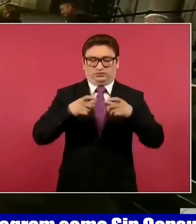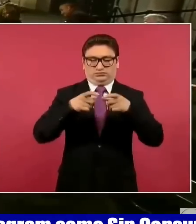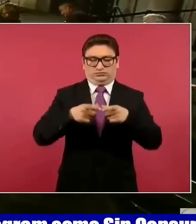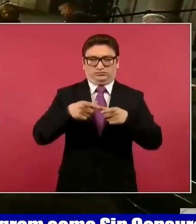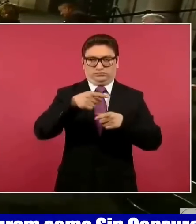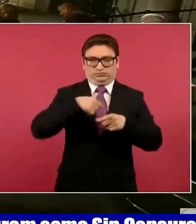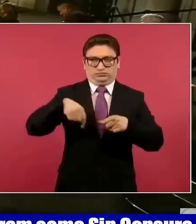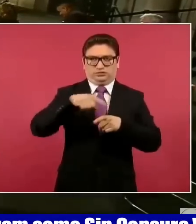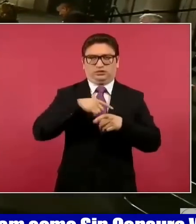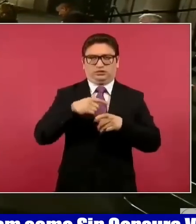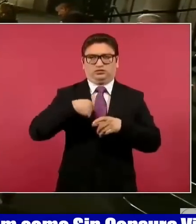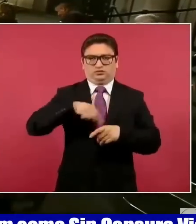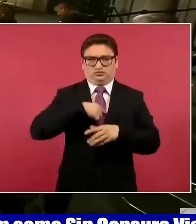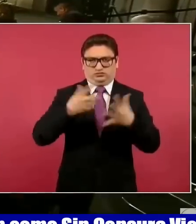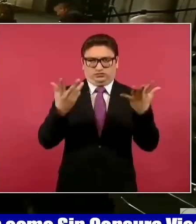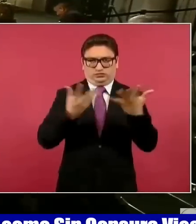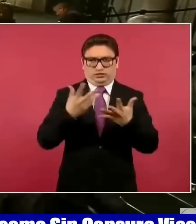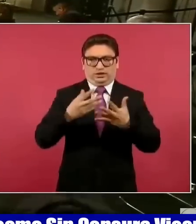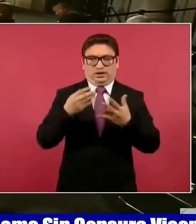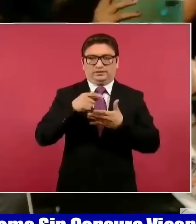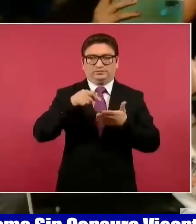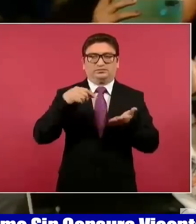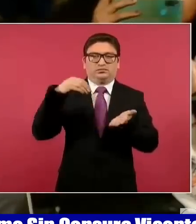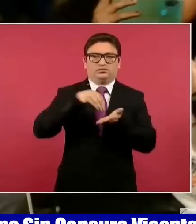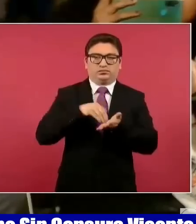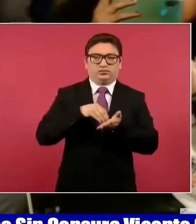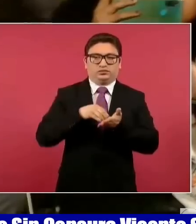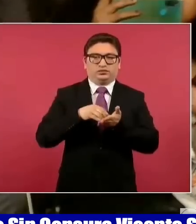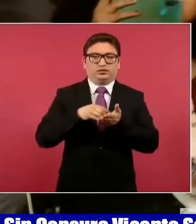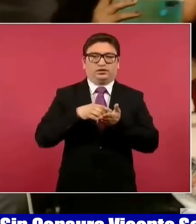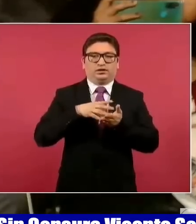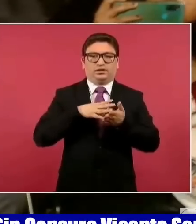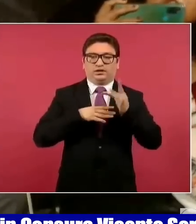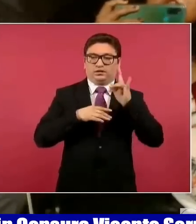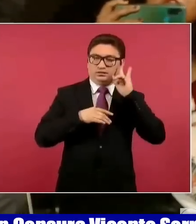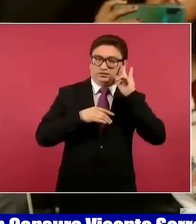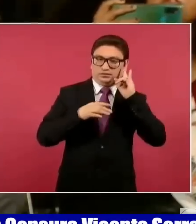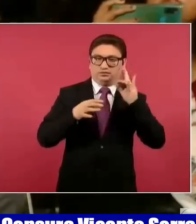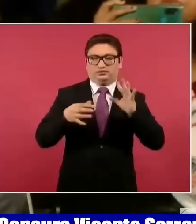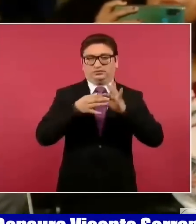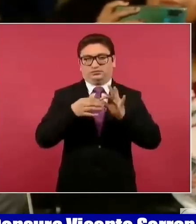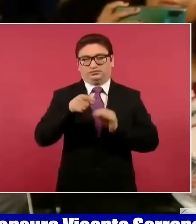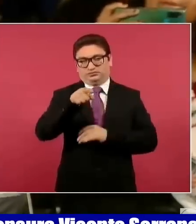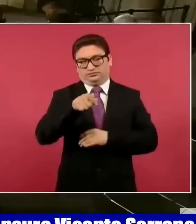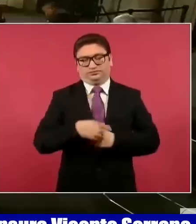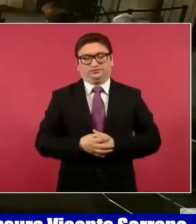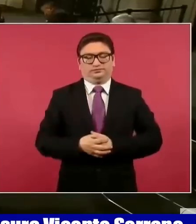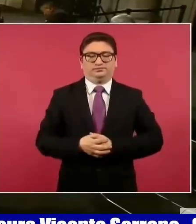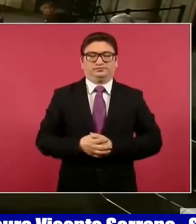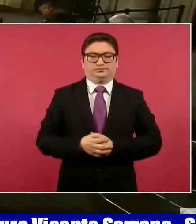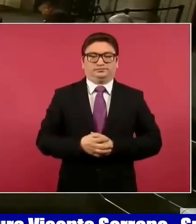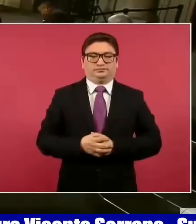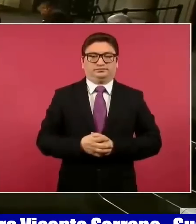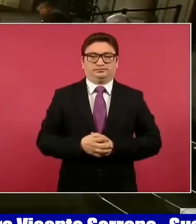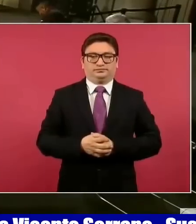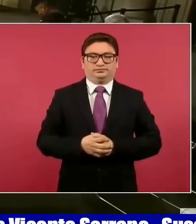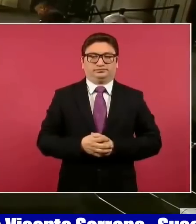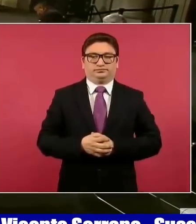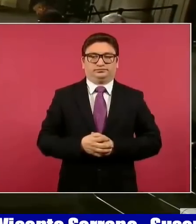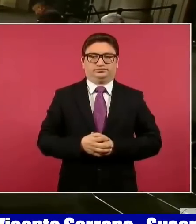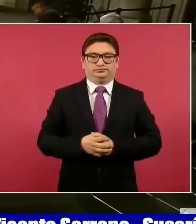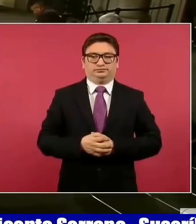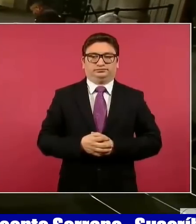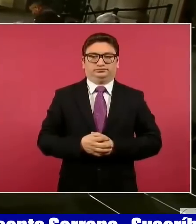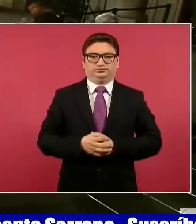presidente López Obrador, que este diablito sale de una película precisamente muy, muy antigua de la Navidad, se